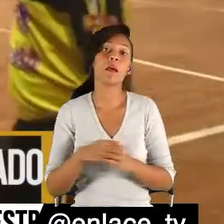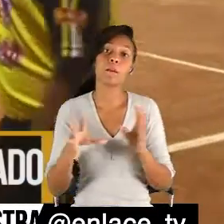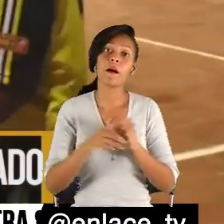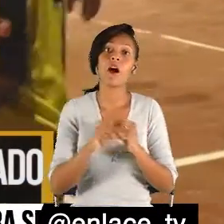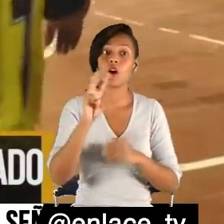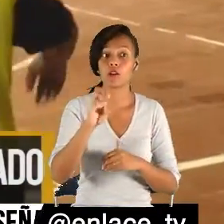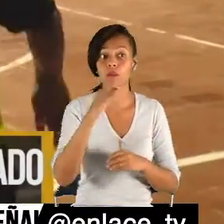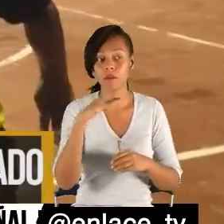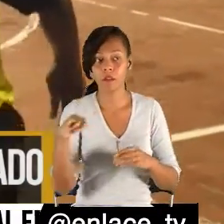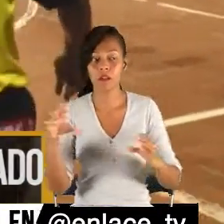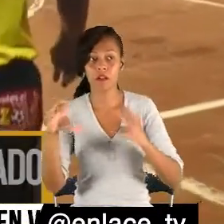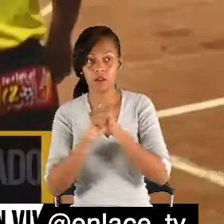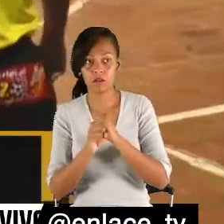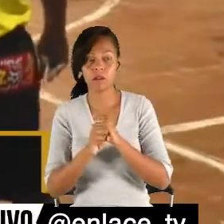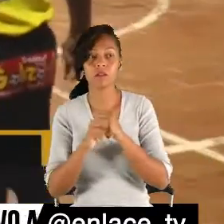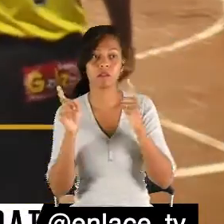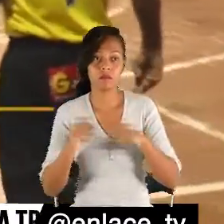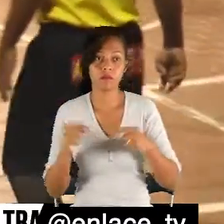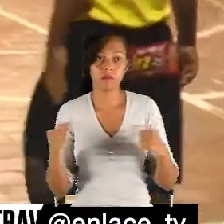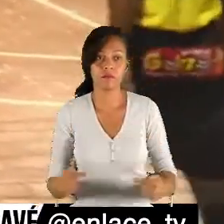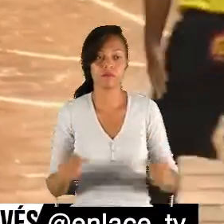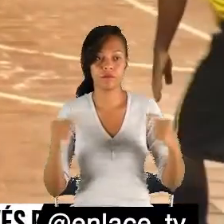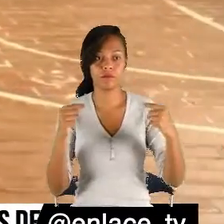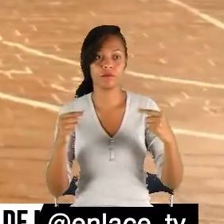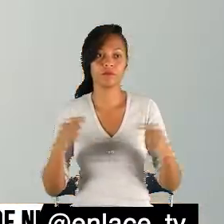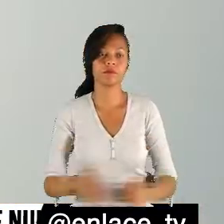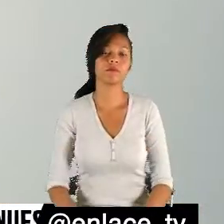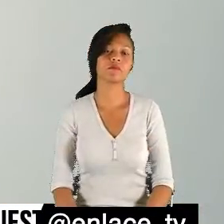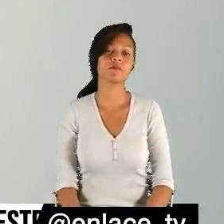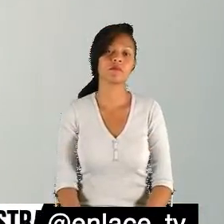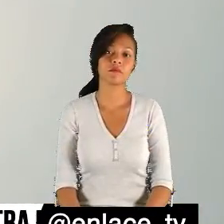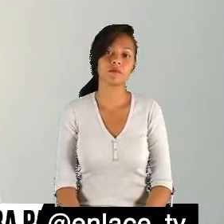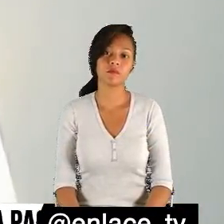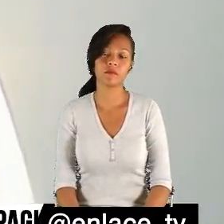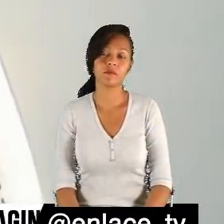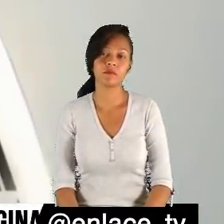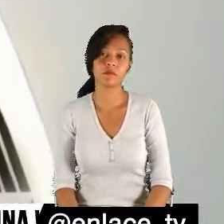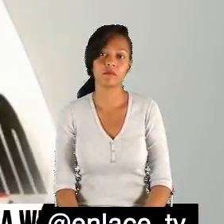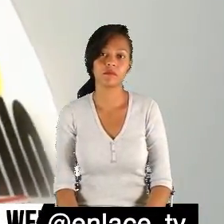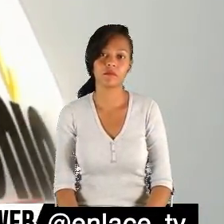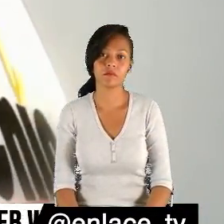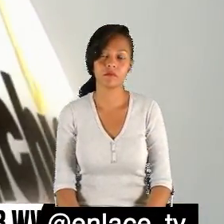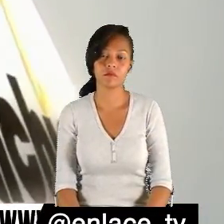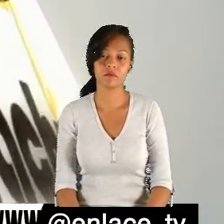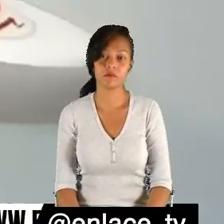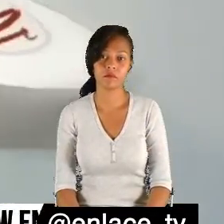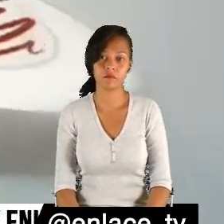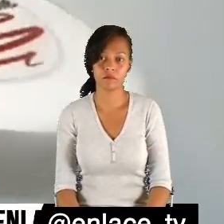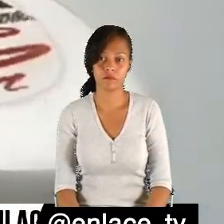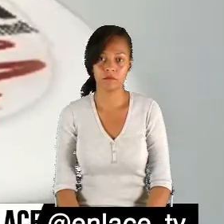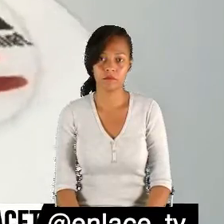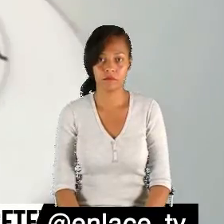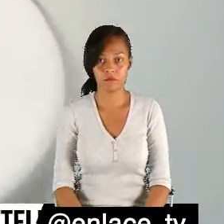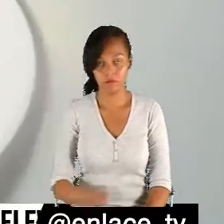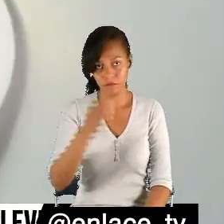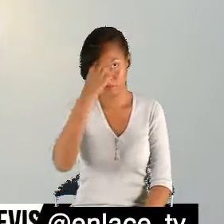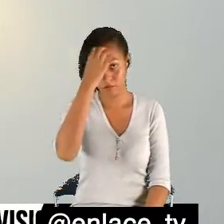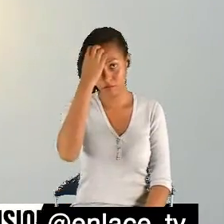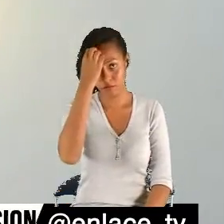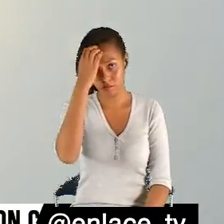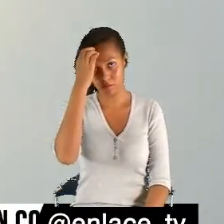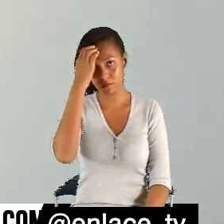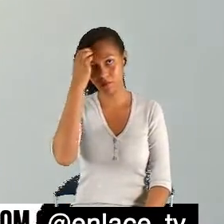como del 50 hará lo propio ante laureles hasta aquí los deportes con el patrocinio de restaurante el